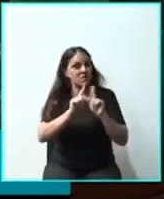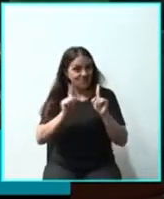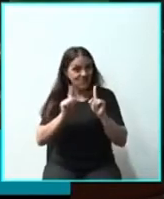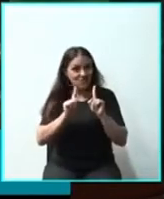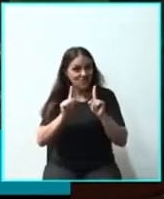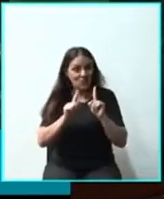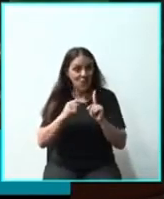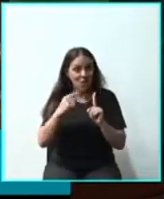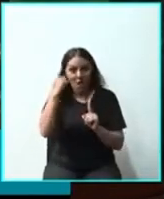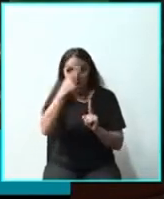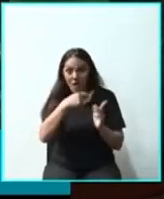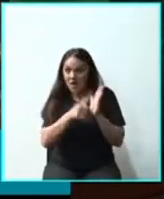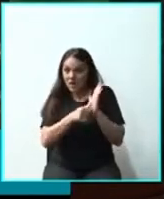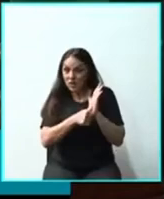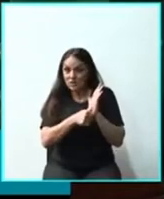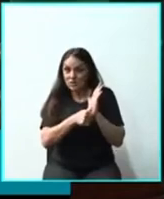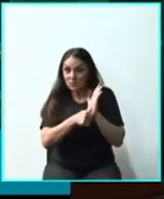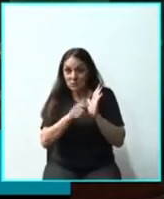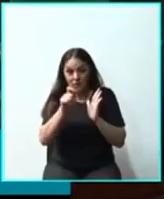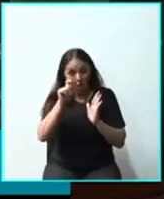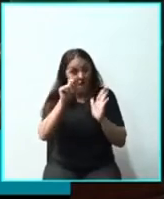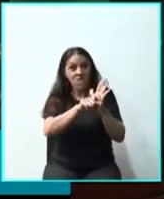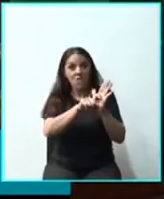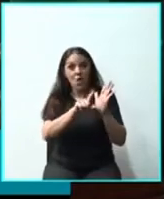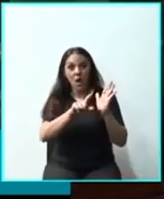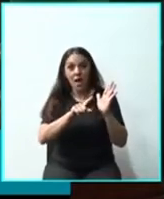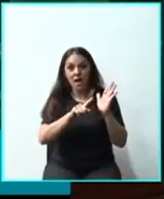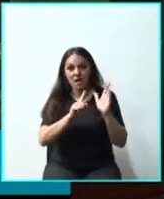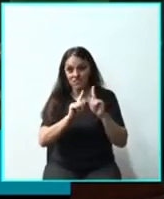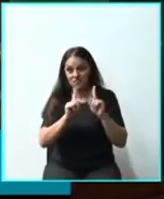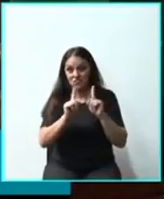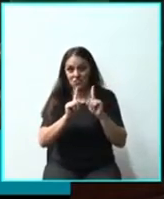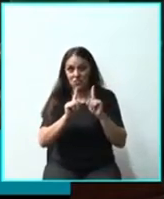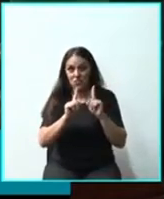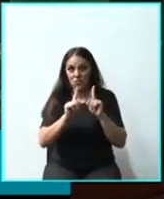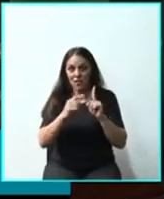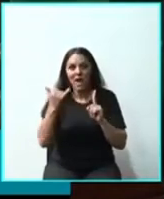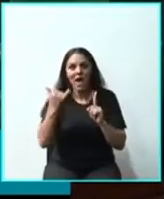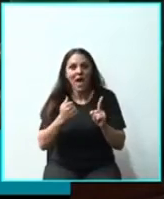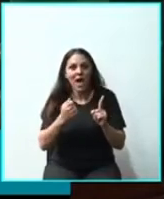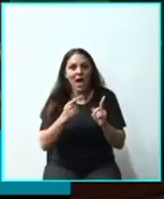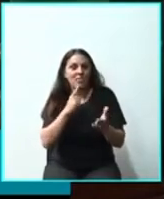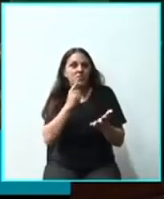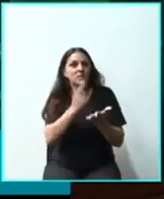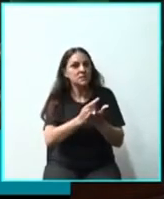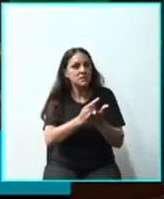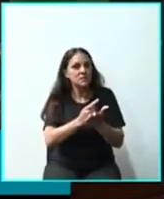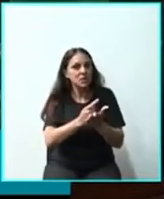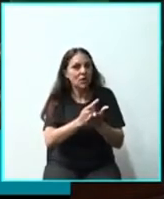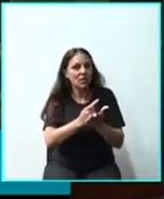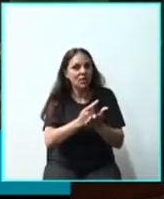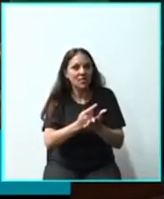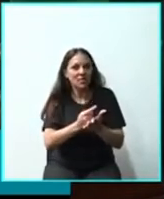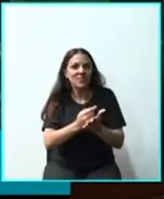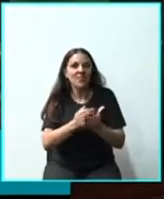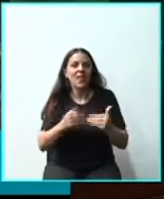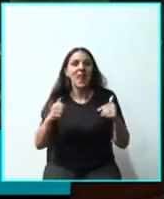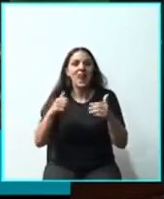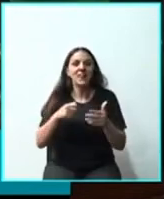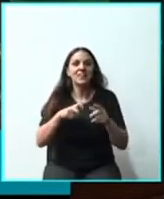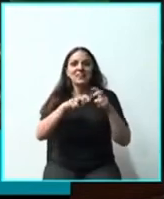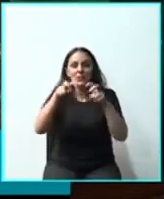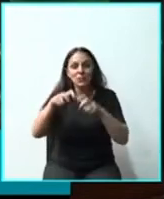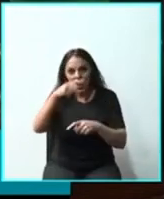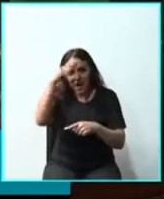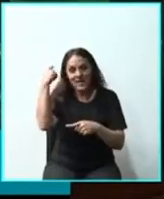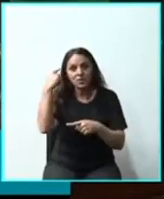reconocimiento facial no viola garantías. Está el fallo de la Cámara Nacional de Apelaciones del 23 de